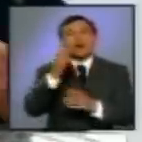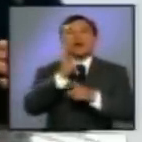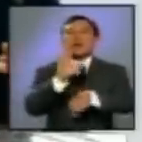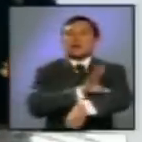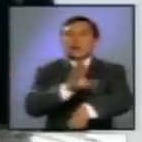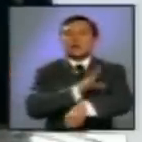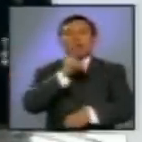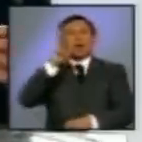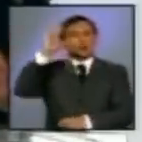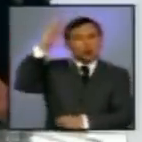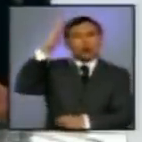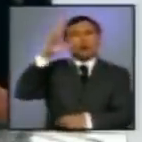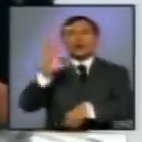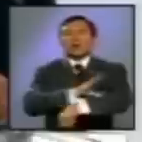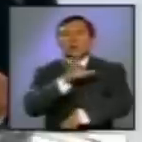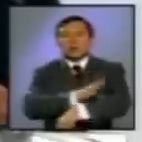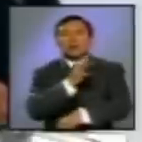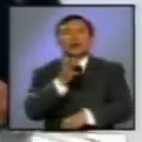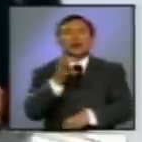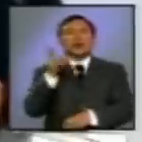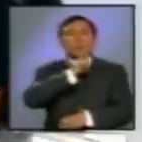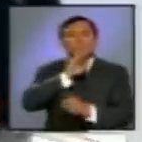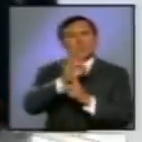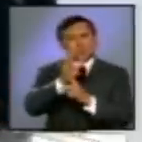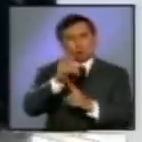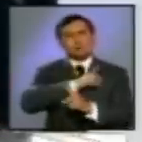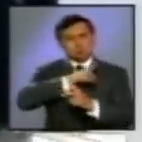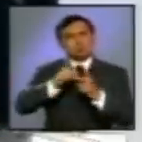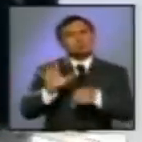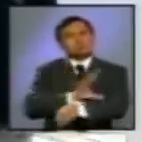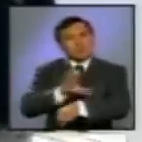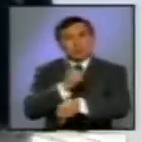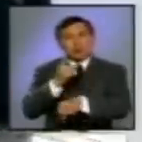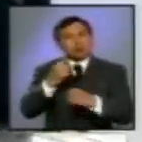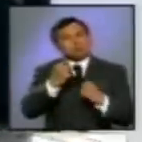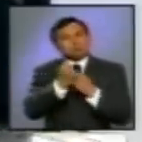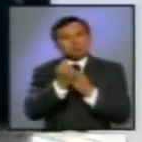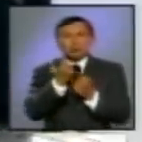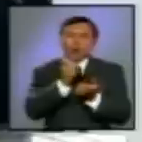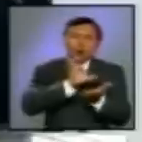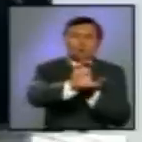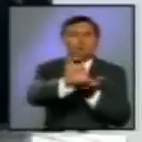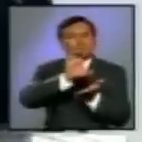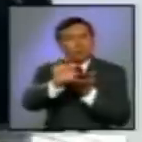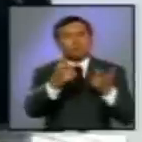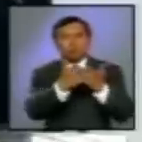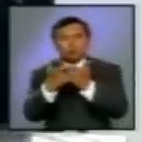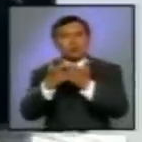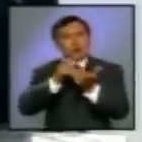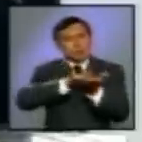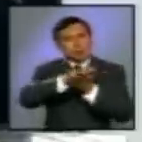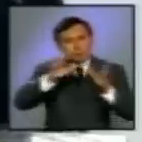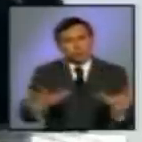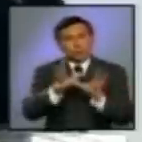energía solar. Ha llegado el momento de redirigir los subsidios e impulsar a aquellos que quieren energías